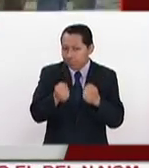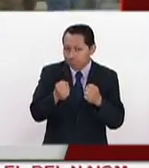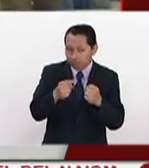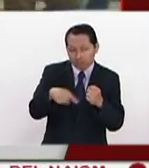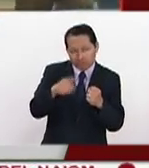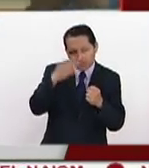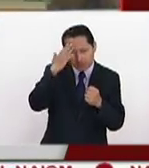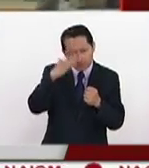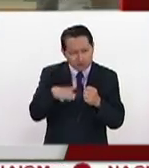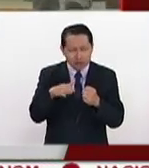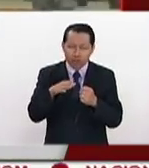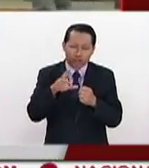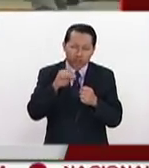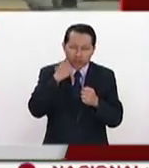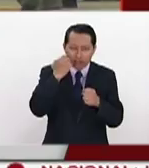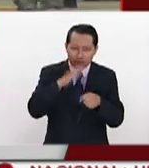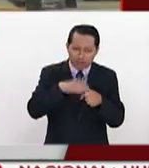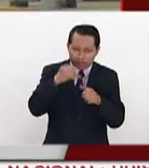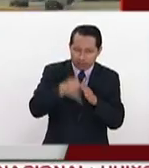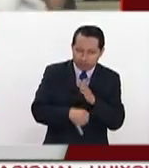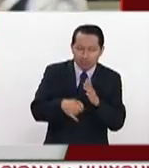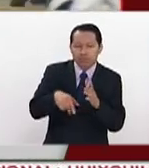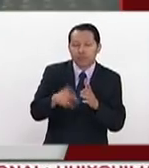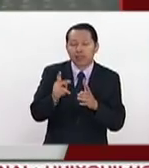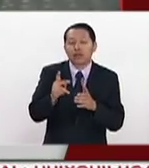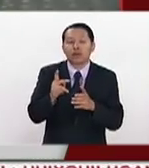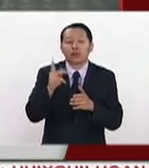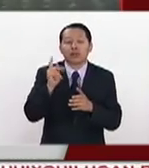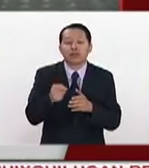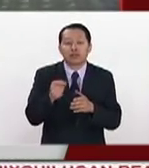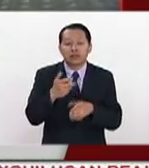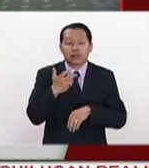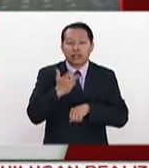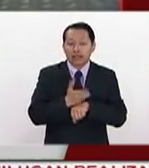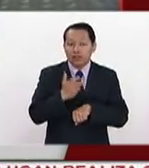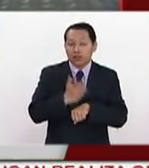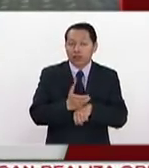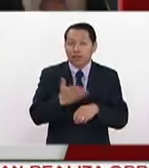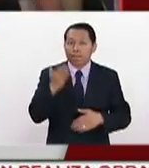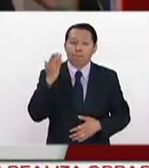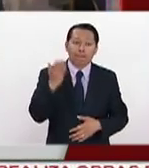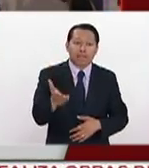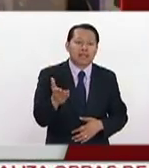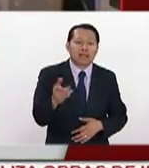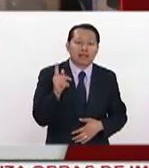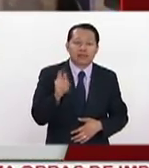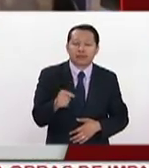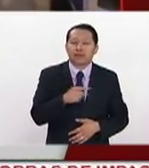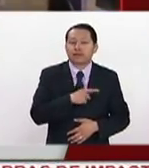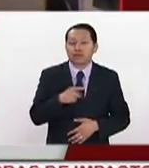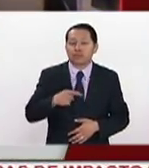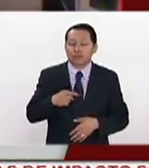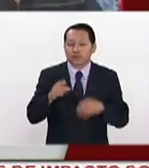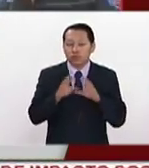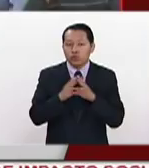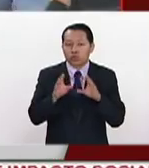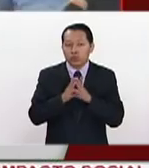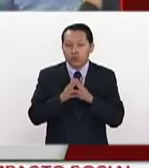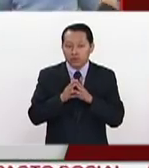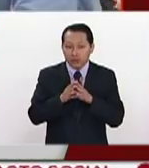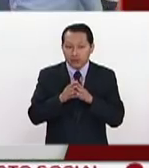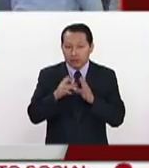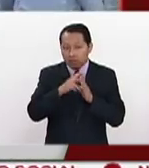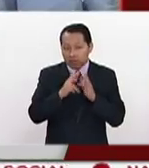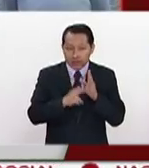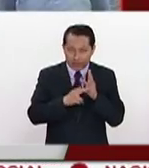saben, no quisiera entrar tanto en materia de aspectos técnicos, pero pues Estados Unidos está pidiendo que se eleve el nivel de la